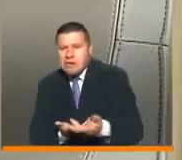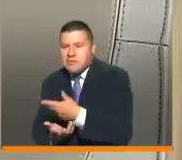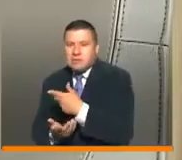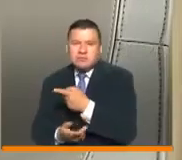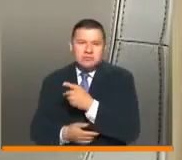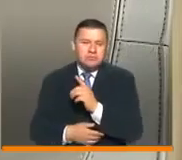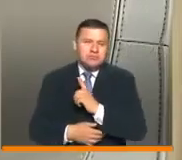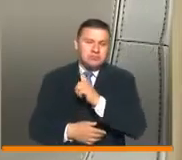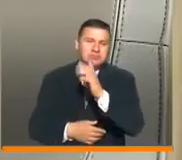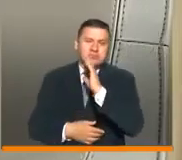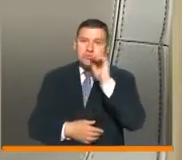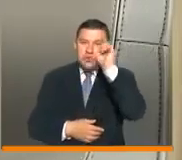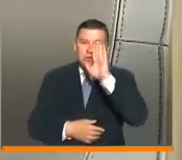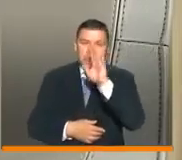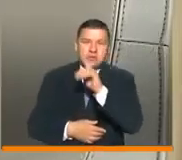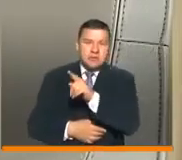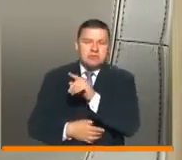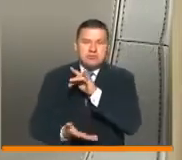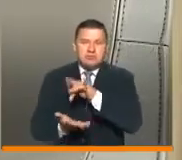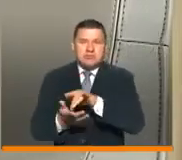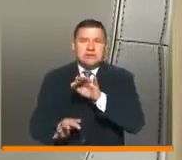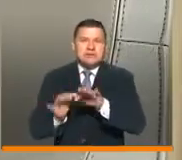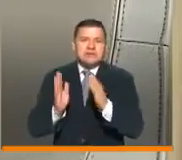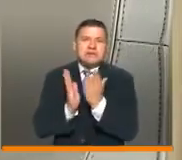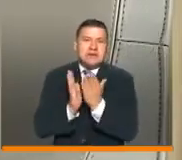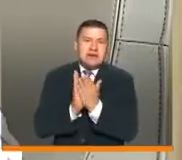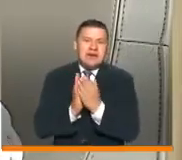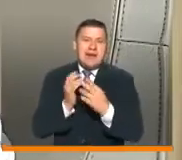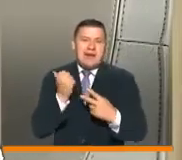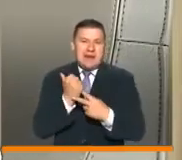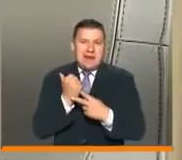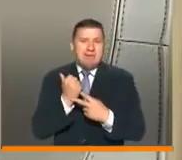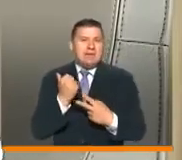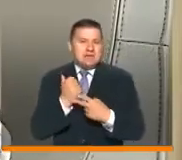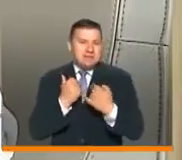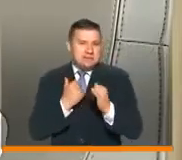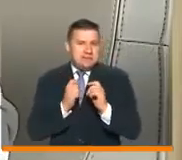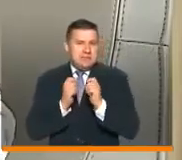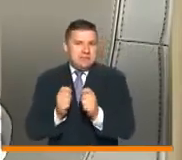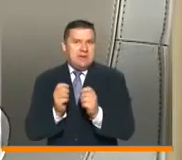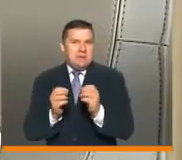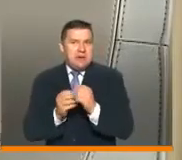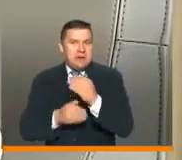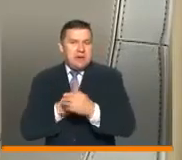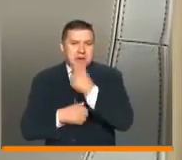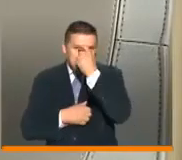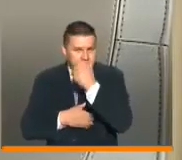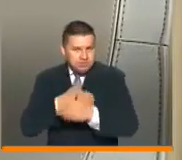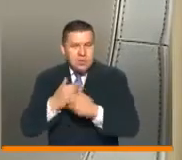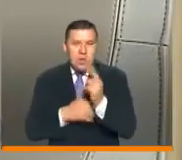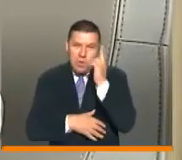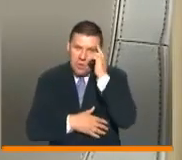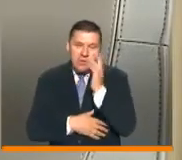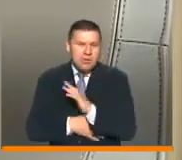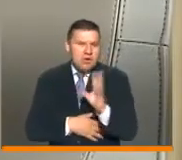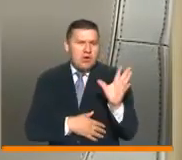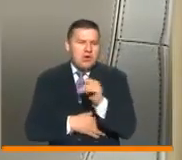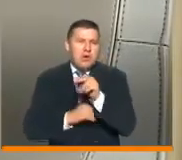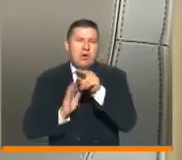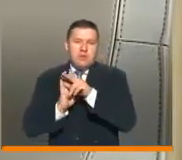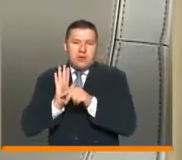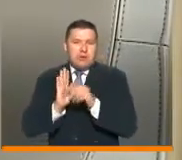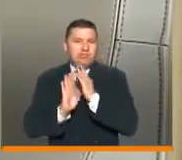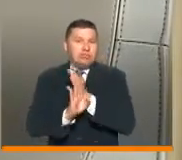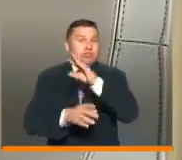señor, liderada por el señor gobernador y presencia al secretario de Educación de Neiva para ponerle mucha más celeridad, obviamente, con todos los